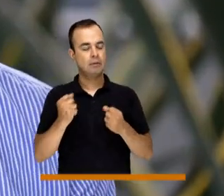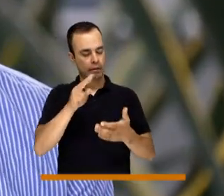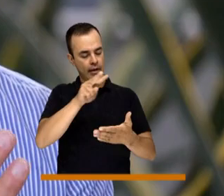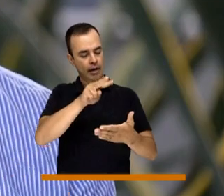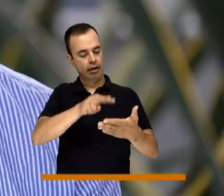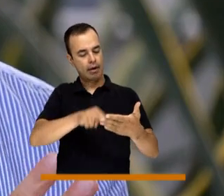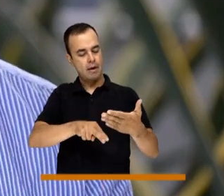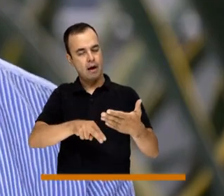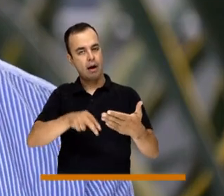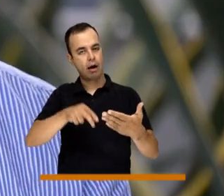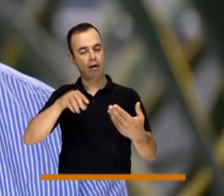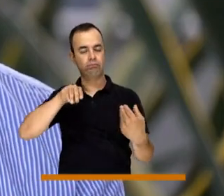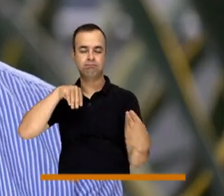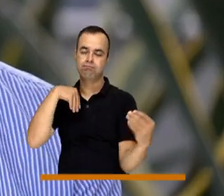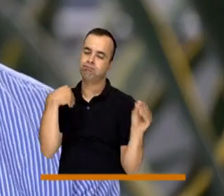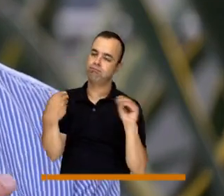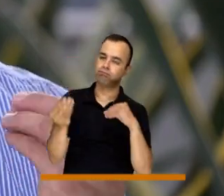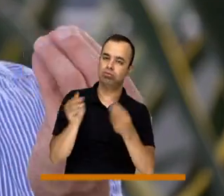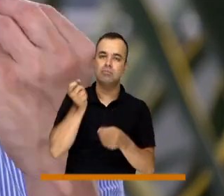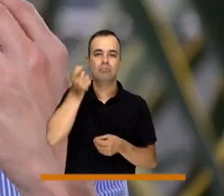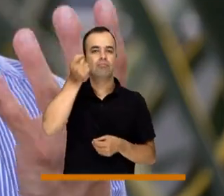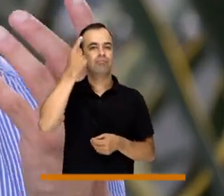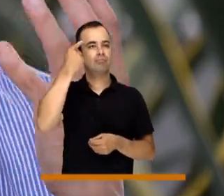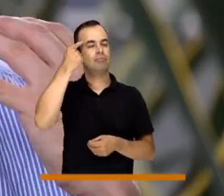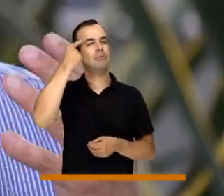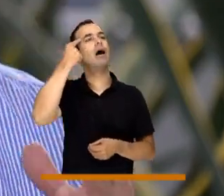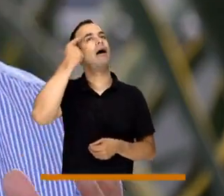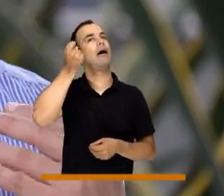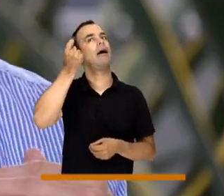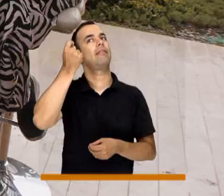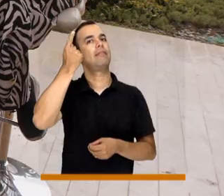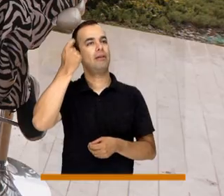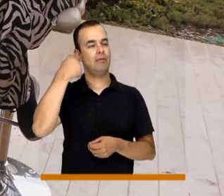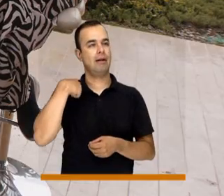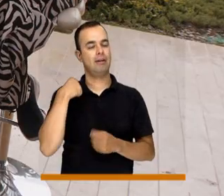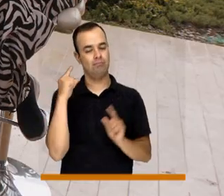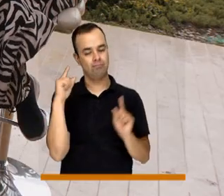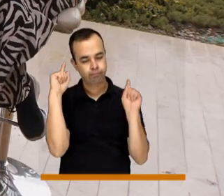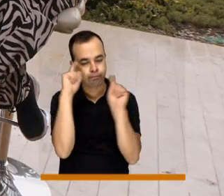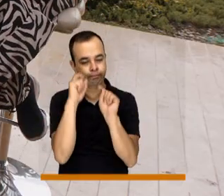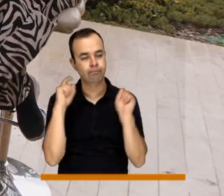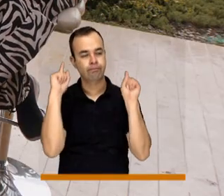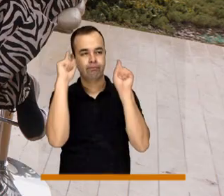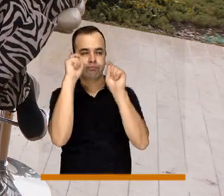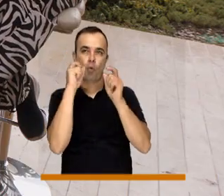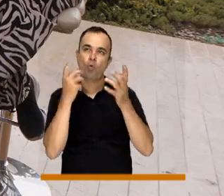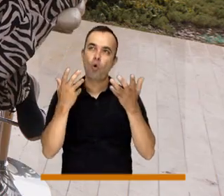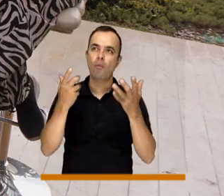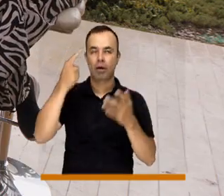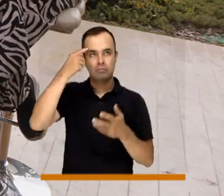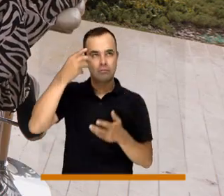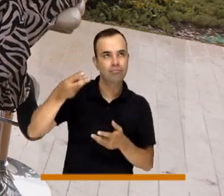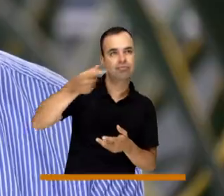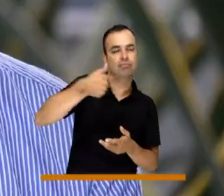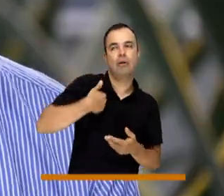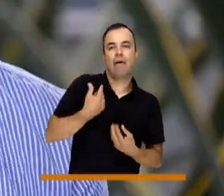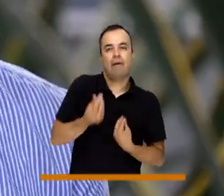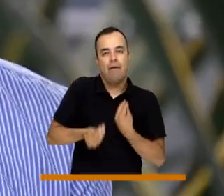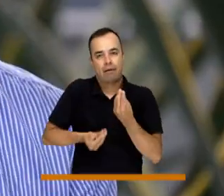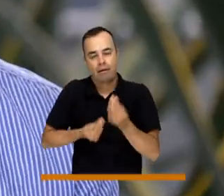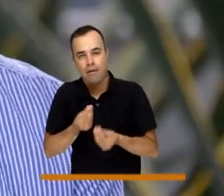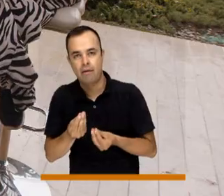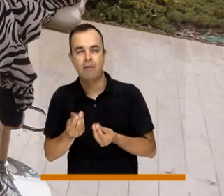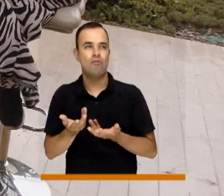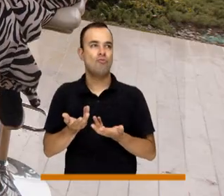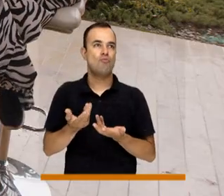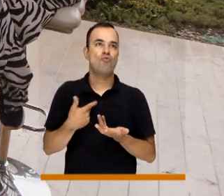yo estoy seguro de que leyendo, puede que no le digan las cosas, pero leyendo empieza al menos a reflexionar sobre sus pensamientos y sobre sus acciones.